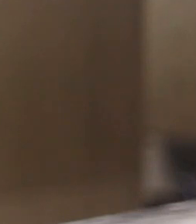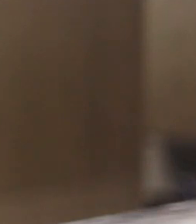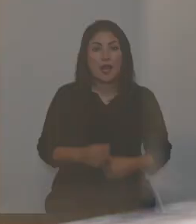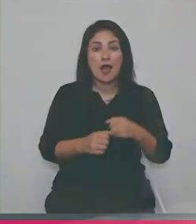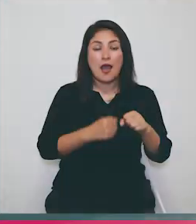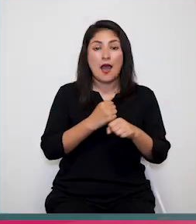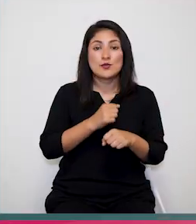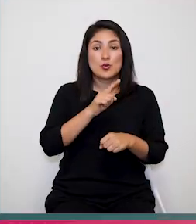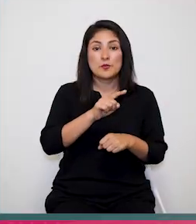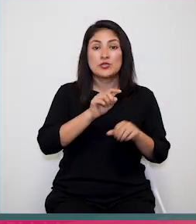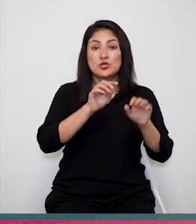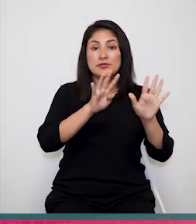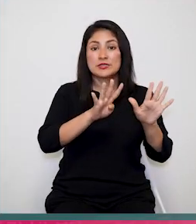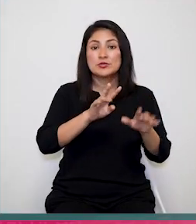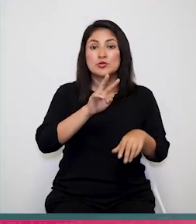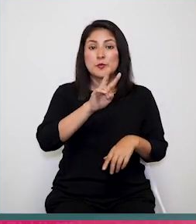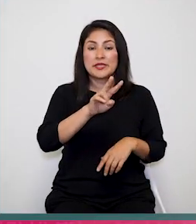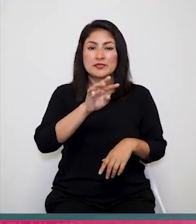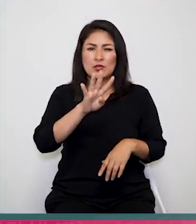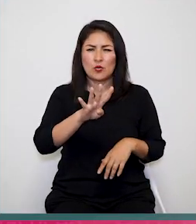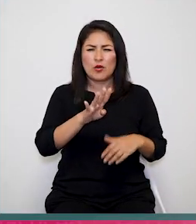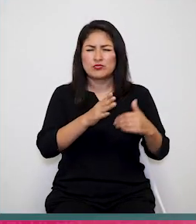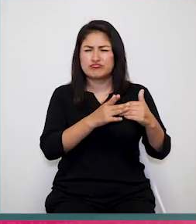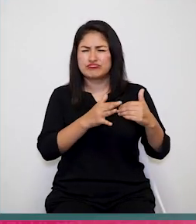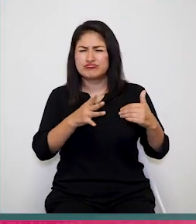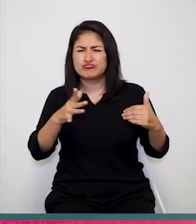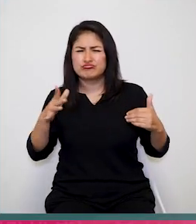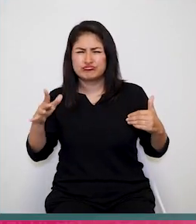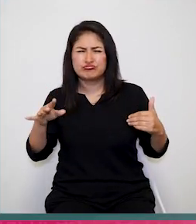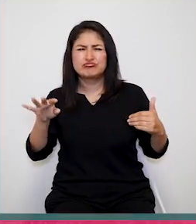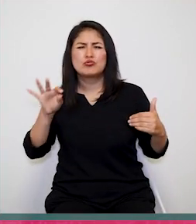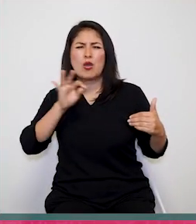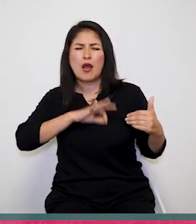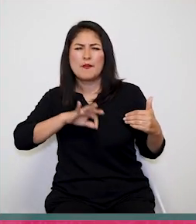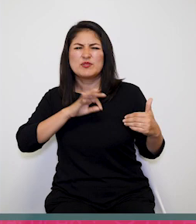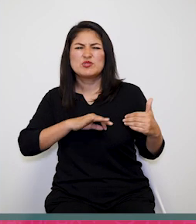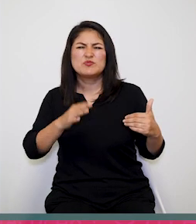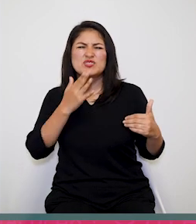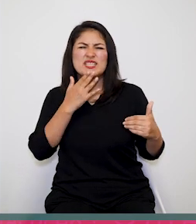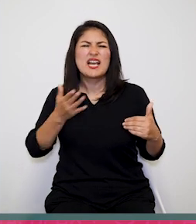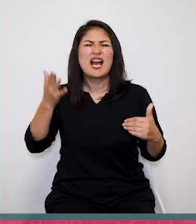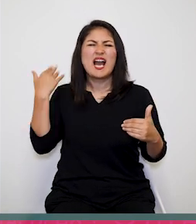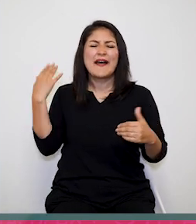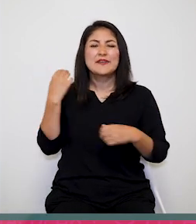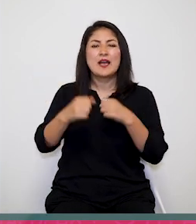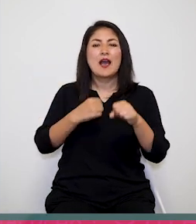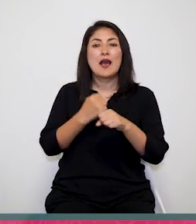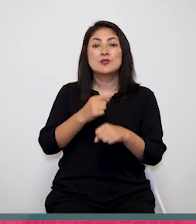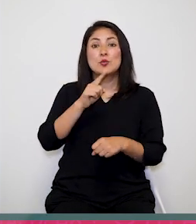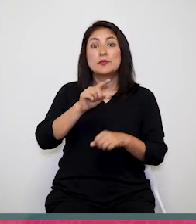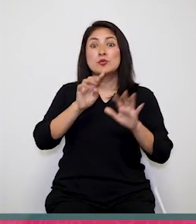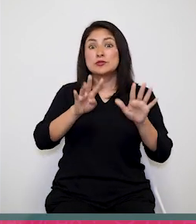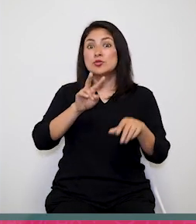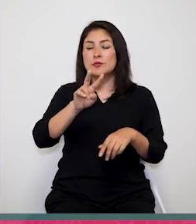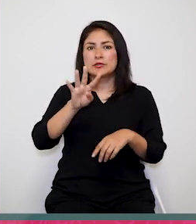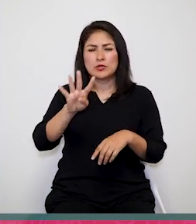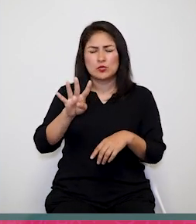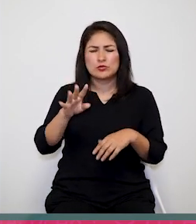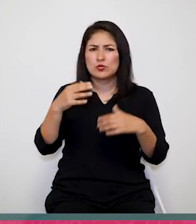del 1924 hasta la fecha, ¿cuántos cientos de miles se han beneficiado? Pero eso, ¿qué le costó el año 24? Que lo